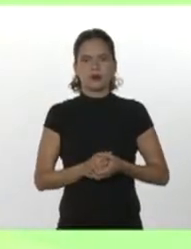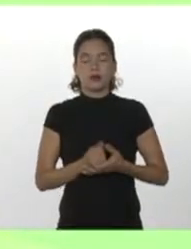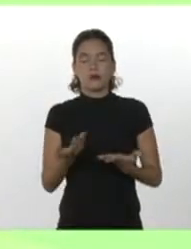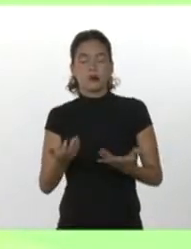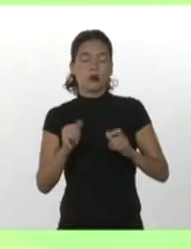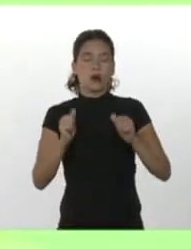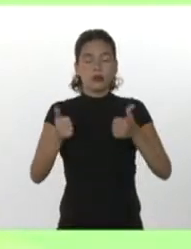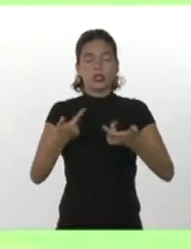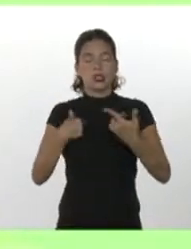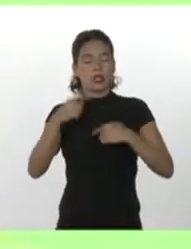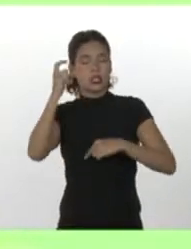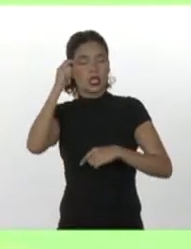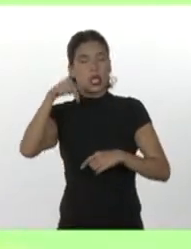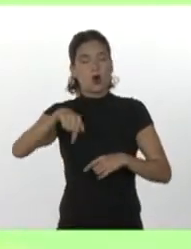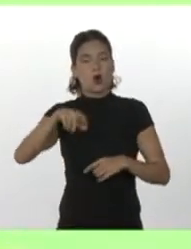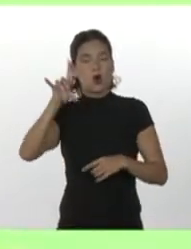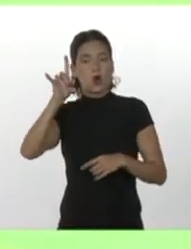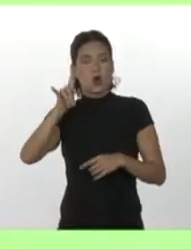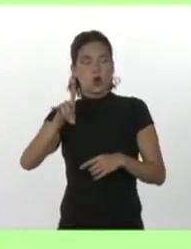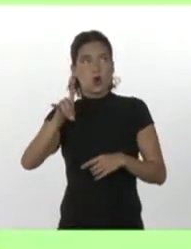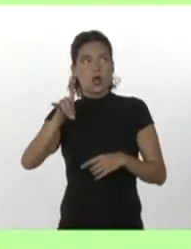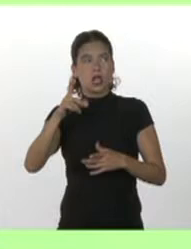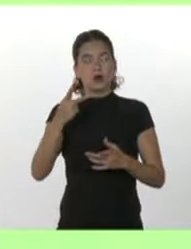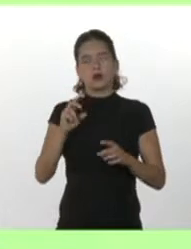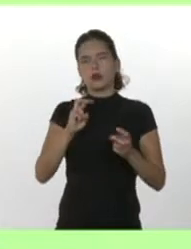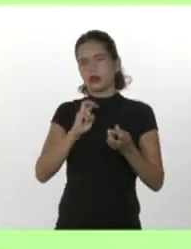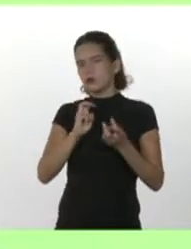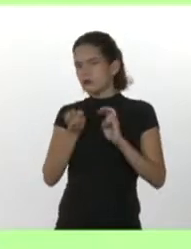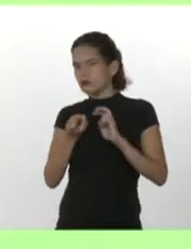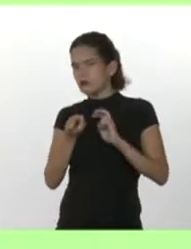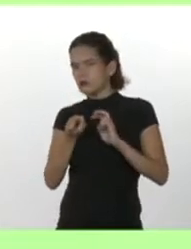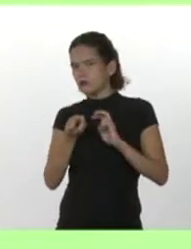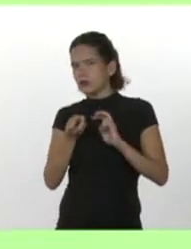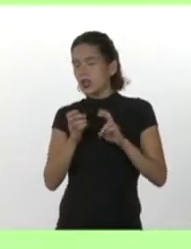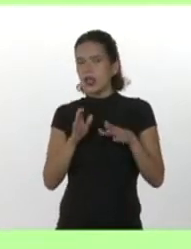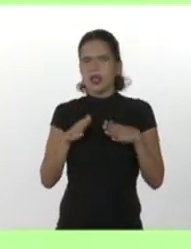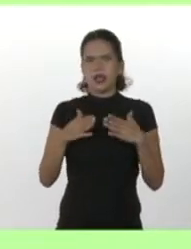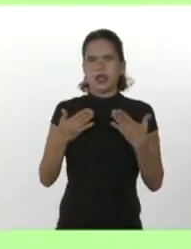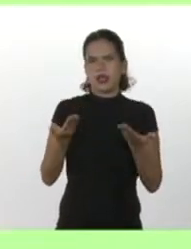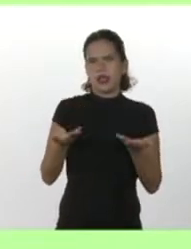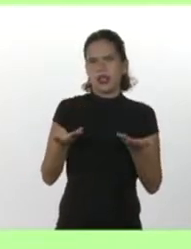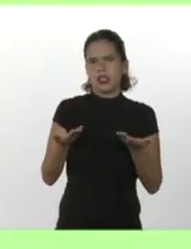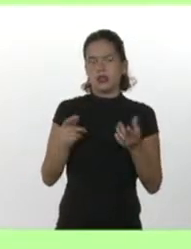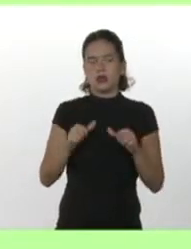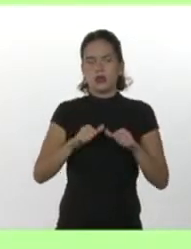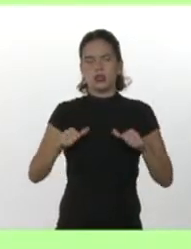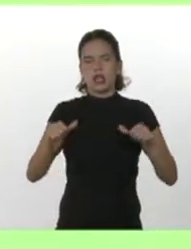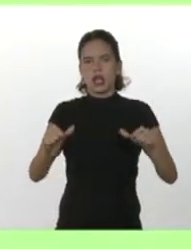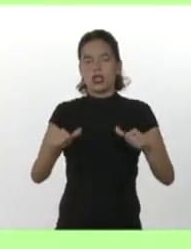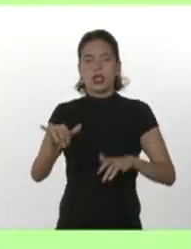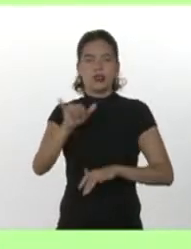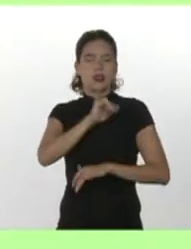a comenzar el día de hoy, lunes, con nuestro tema que es, o nuestra área,